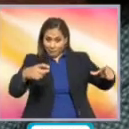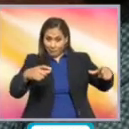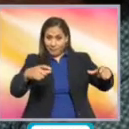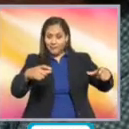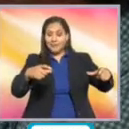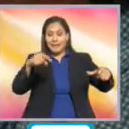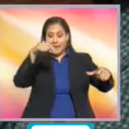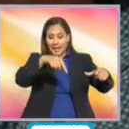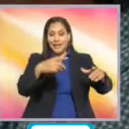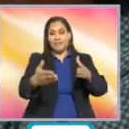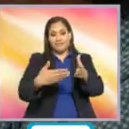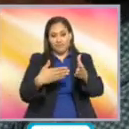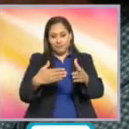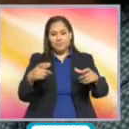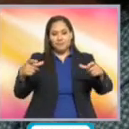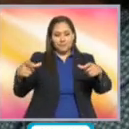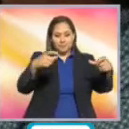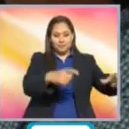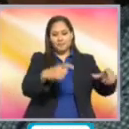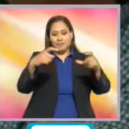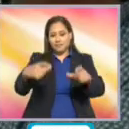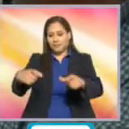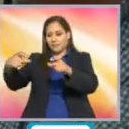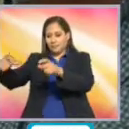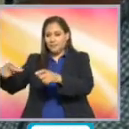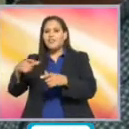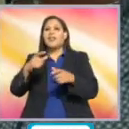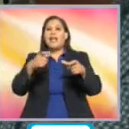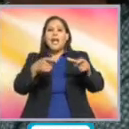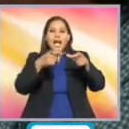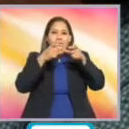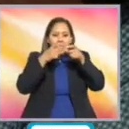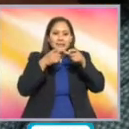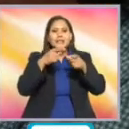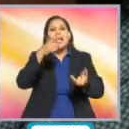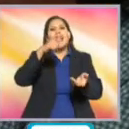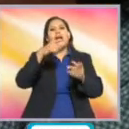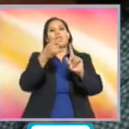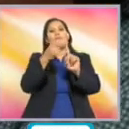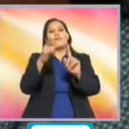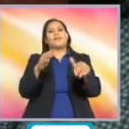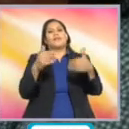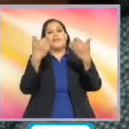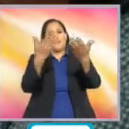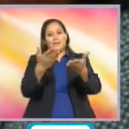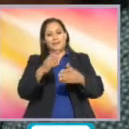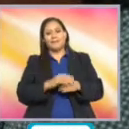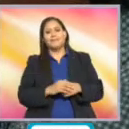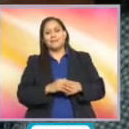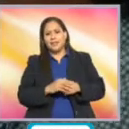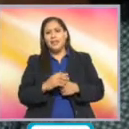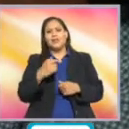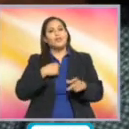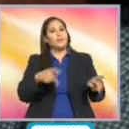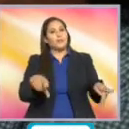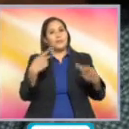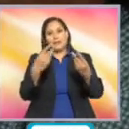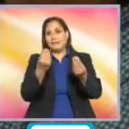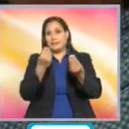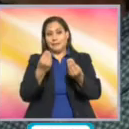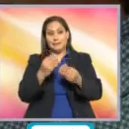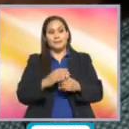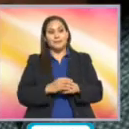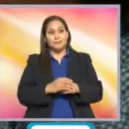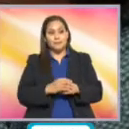y con las cazuelas empecé con mis tostadas en el zaguán. Ahí vendía mucho.